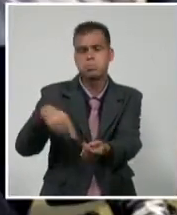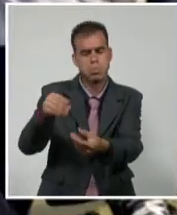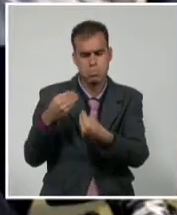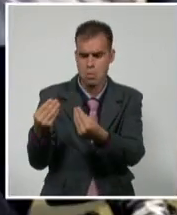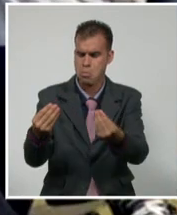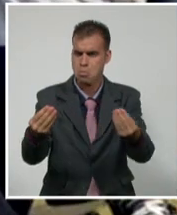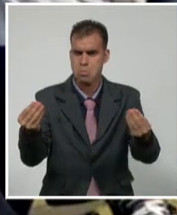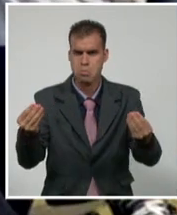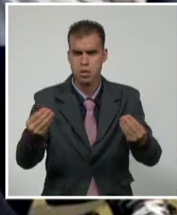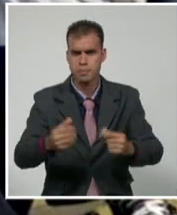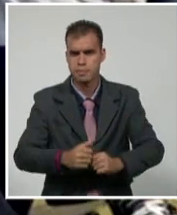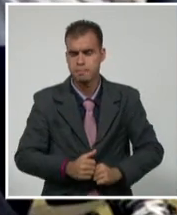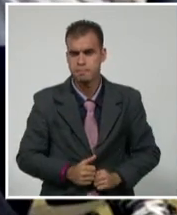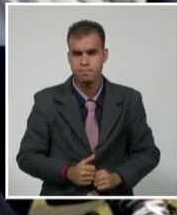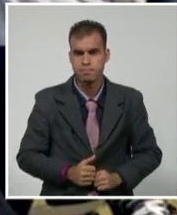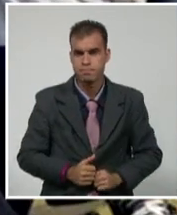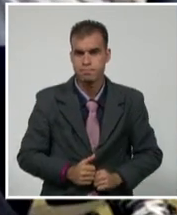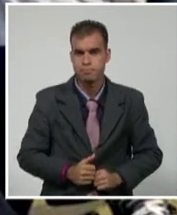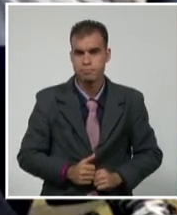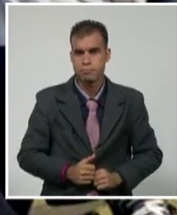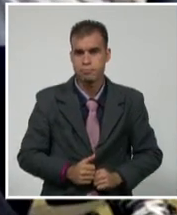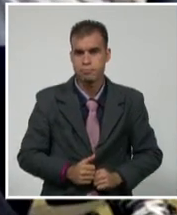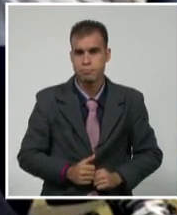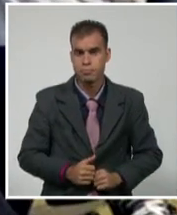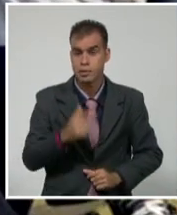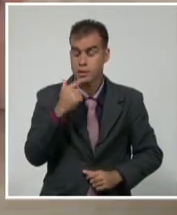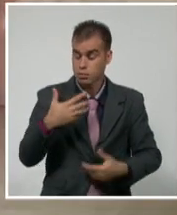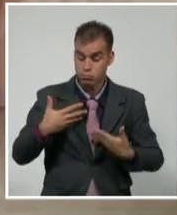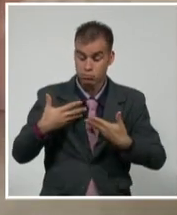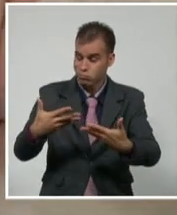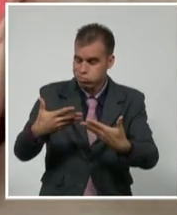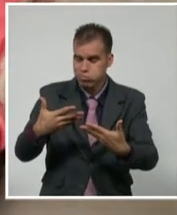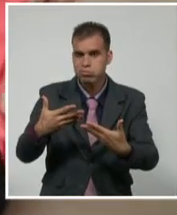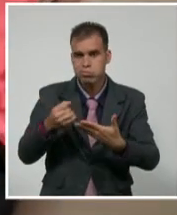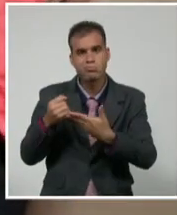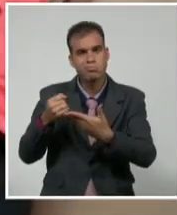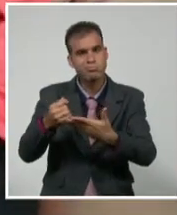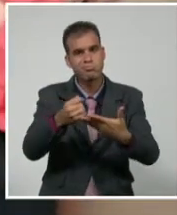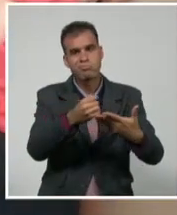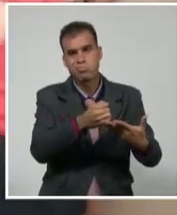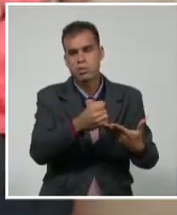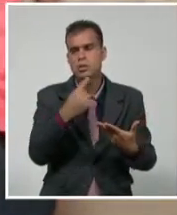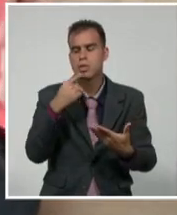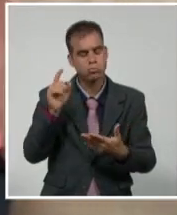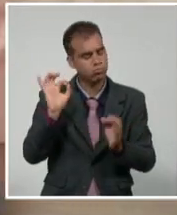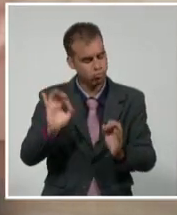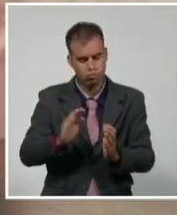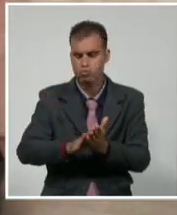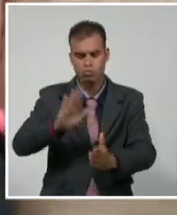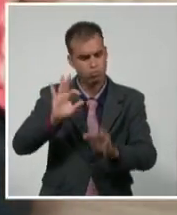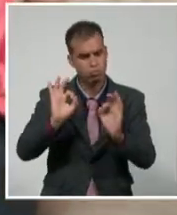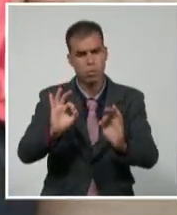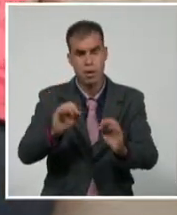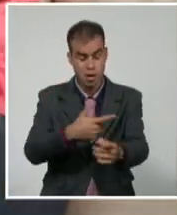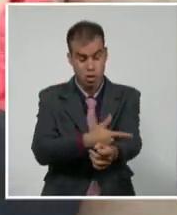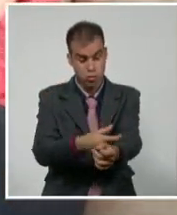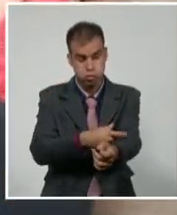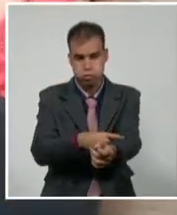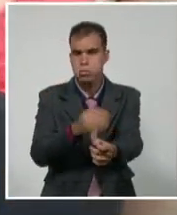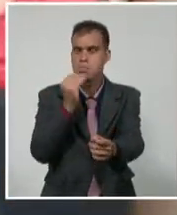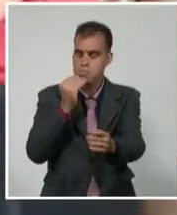donando. El amor filial, la entrega y preocupación hacia la sociedad denotan el juramento hecho por él, cuyo plasma posee los niveles